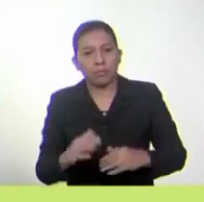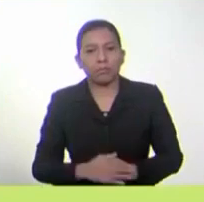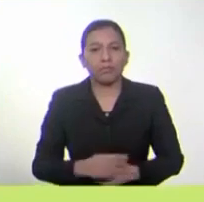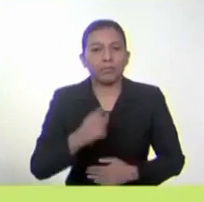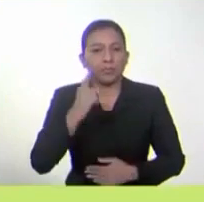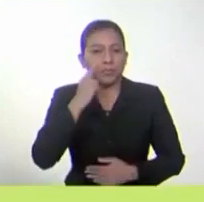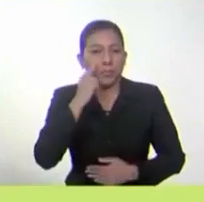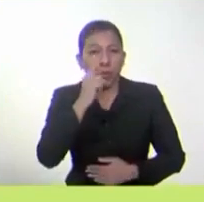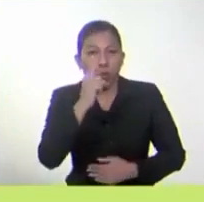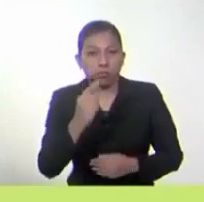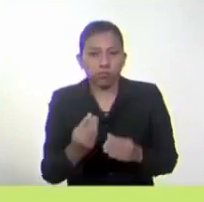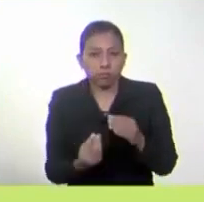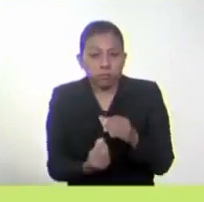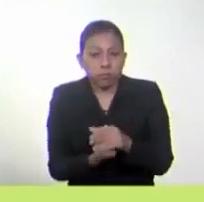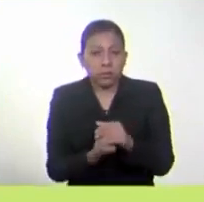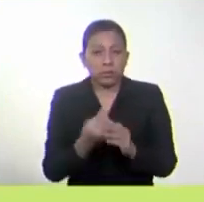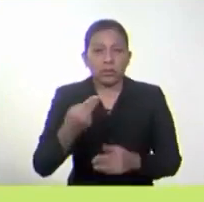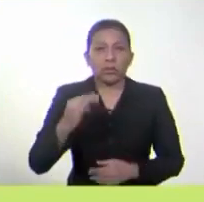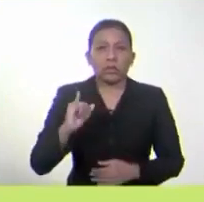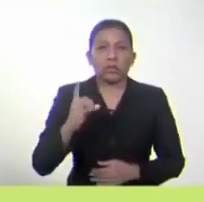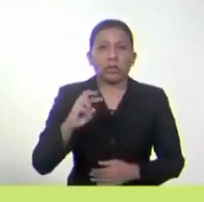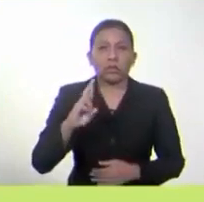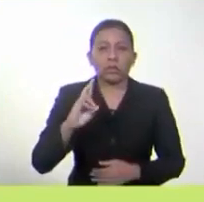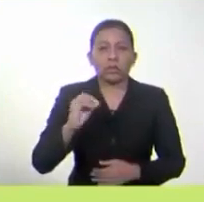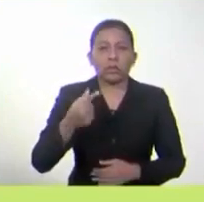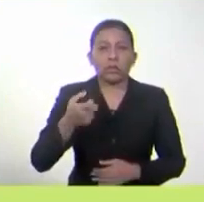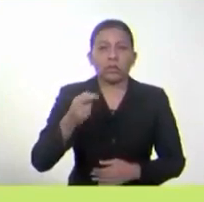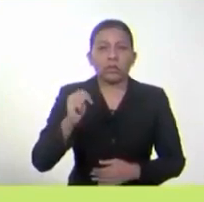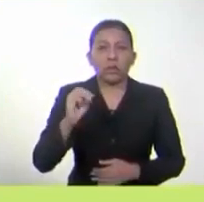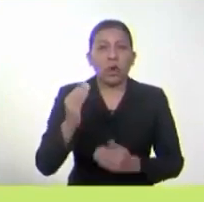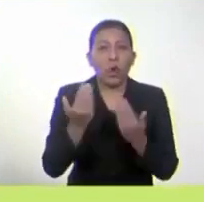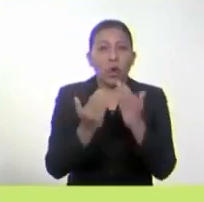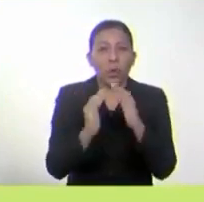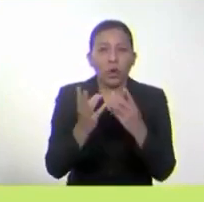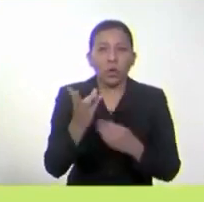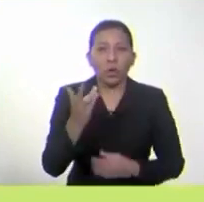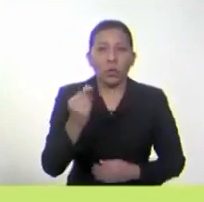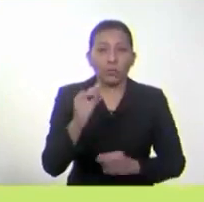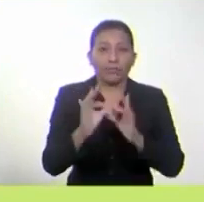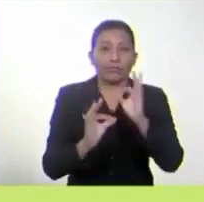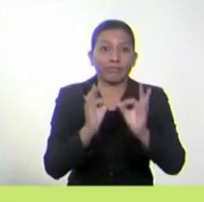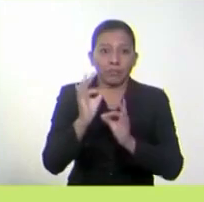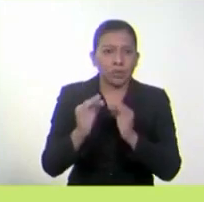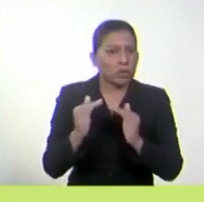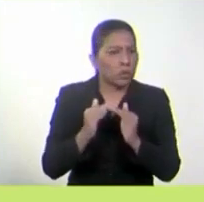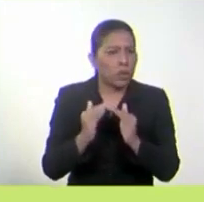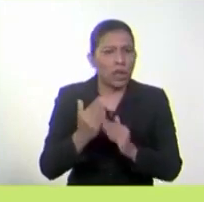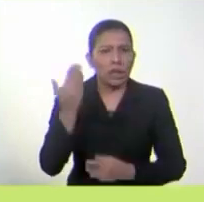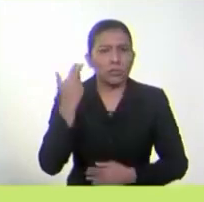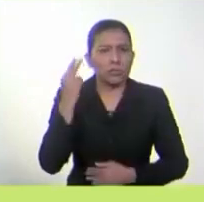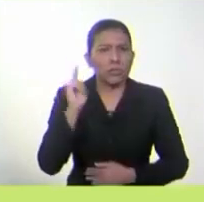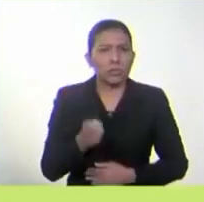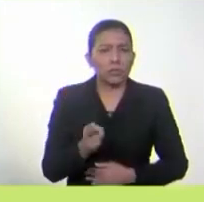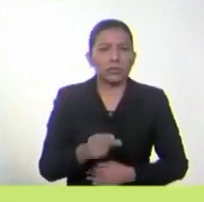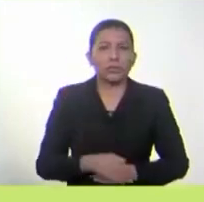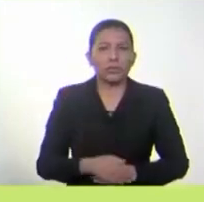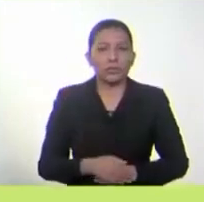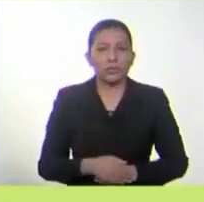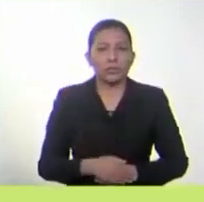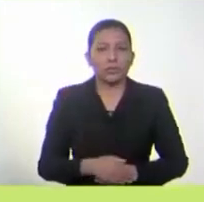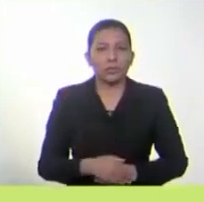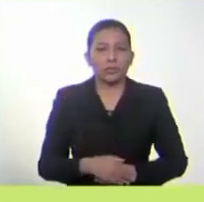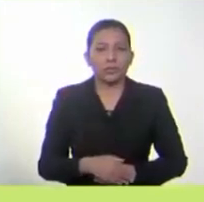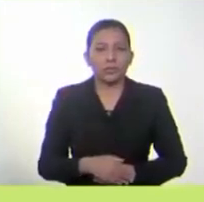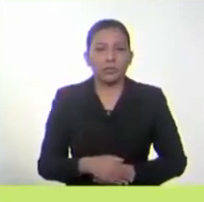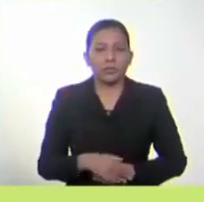una molécula de hidrógeno en los productos y contar el número de átomos de cada tipo. Verás que es igual al principio y al final. Para evitar